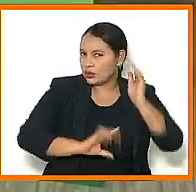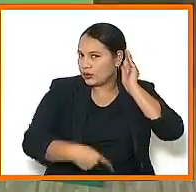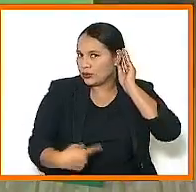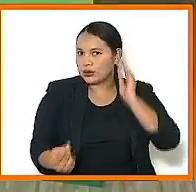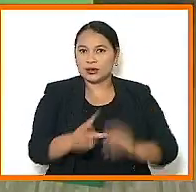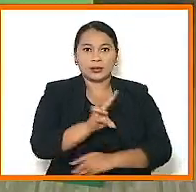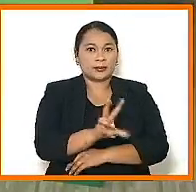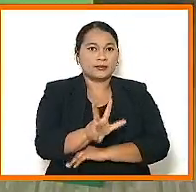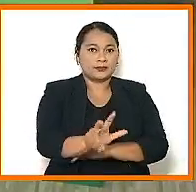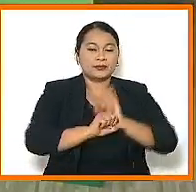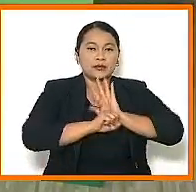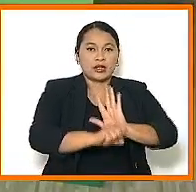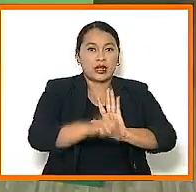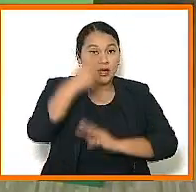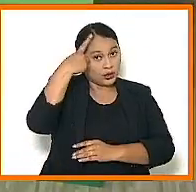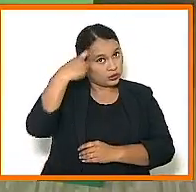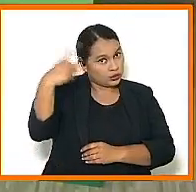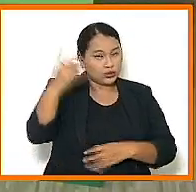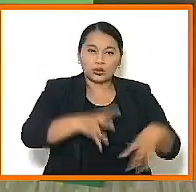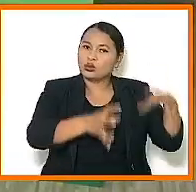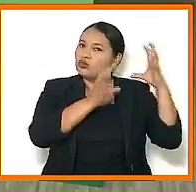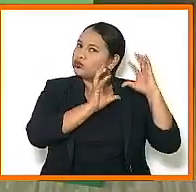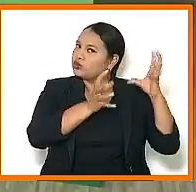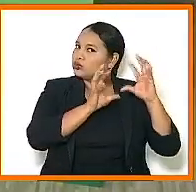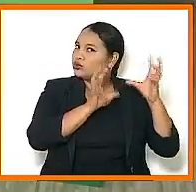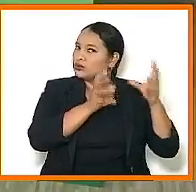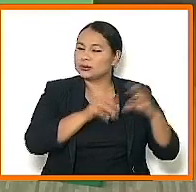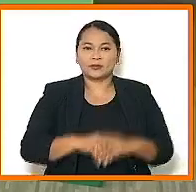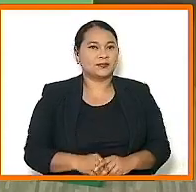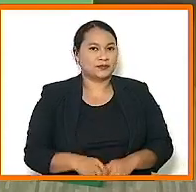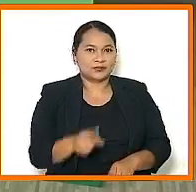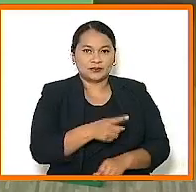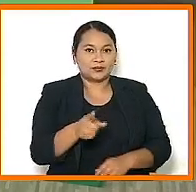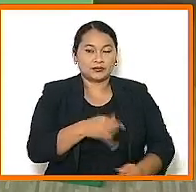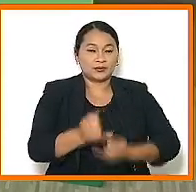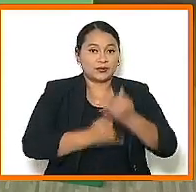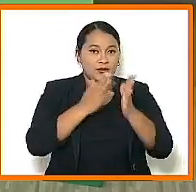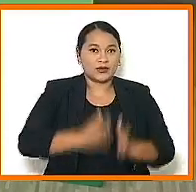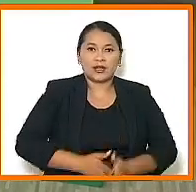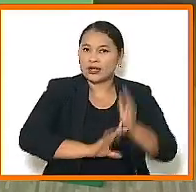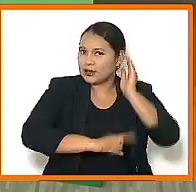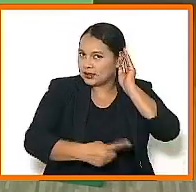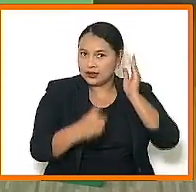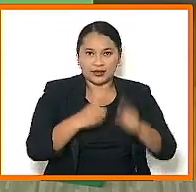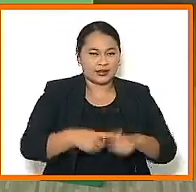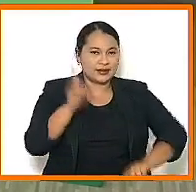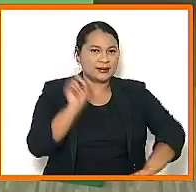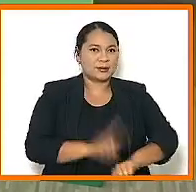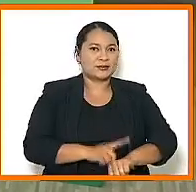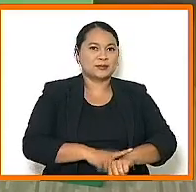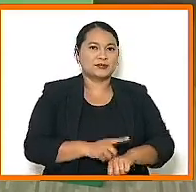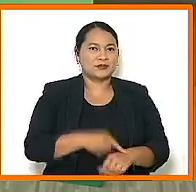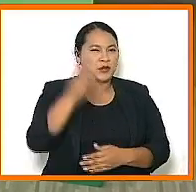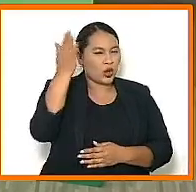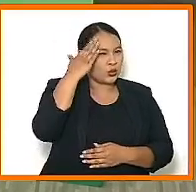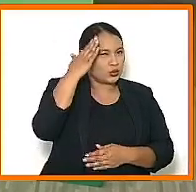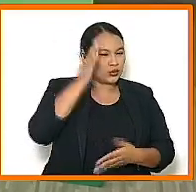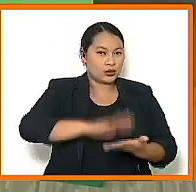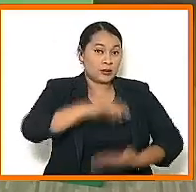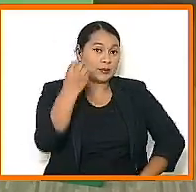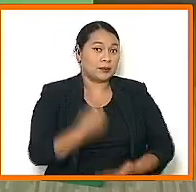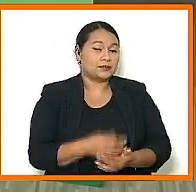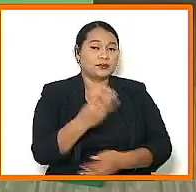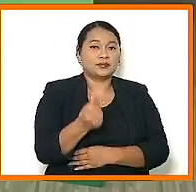es el 63 con su símbolo de diseños Coco. Pero si eres jugador para MultiX, es momento de saber cómo vas a multiplicar tu dinero si